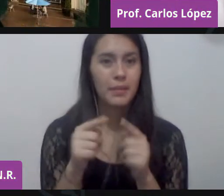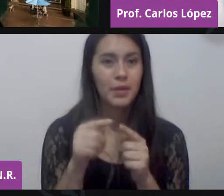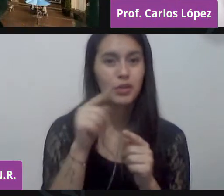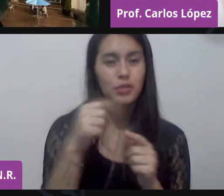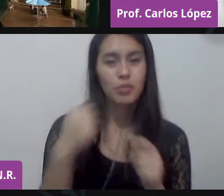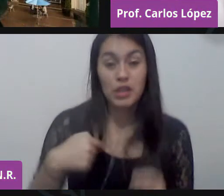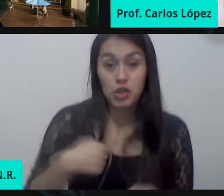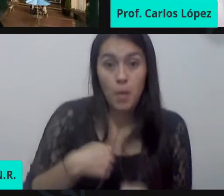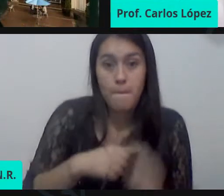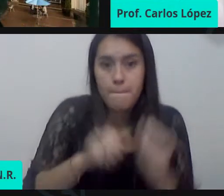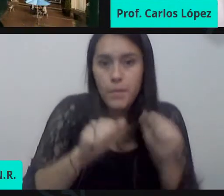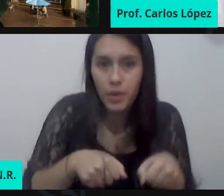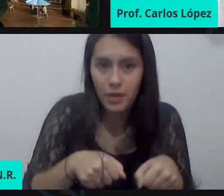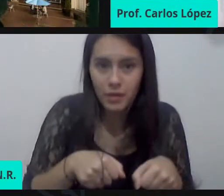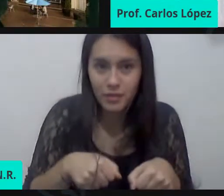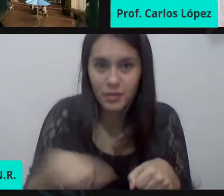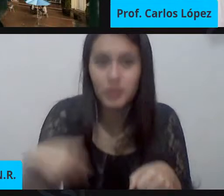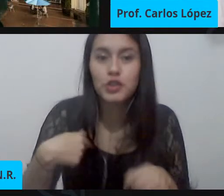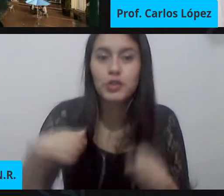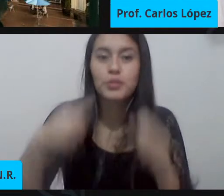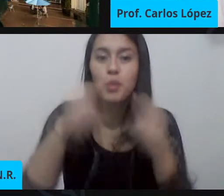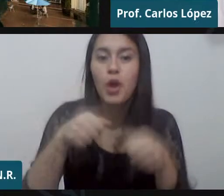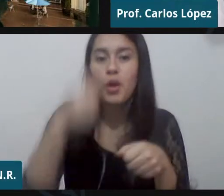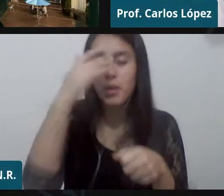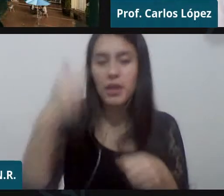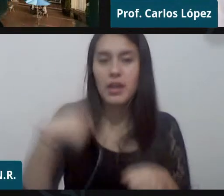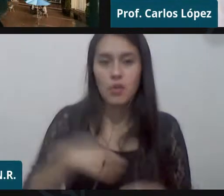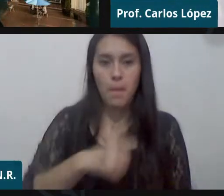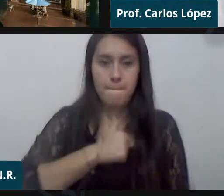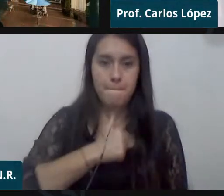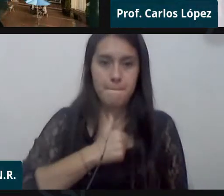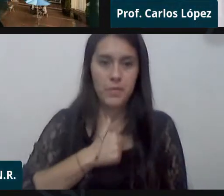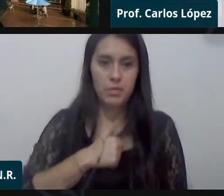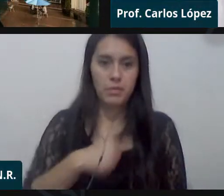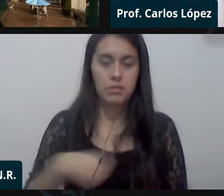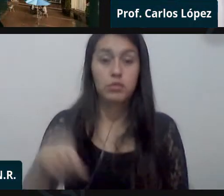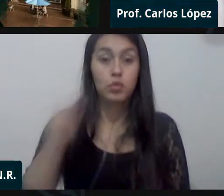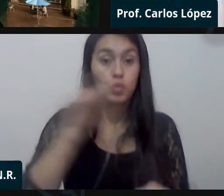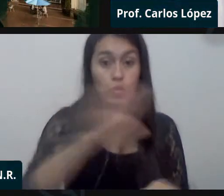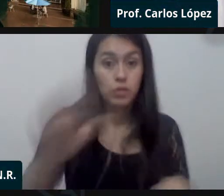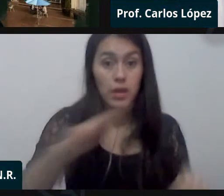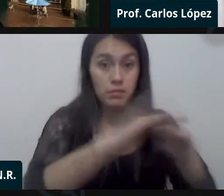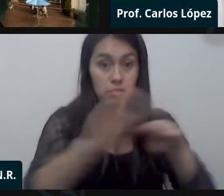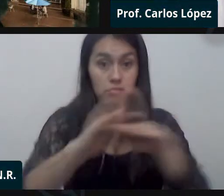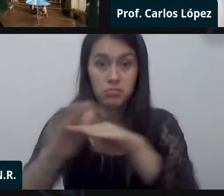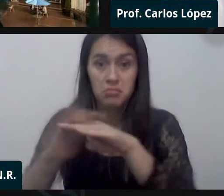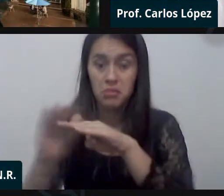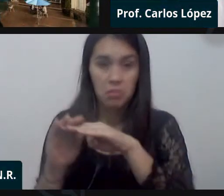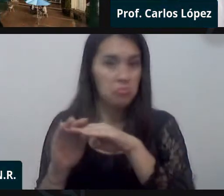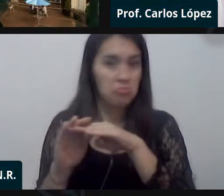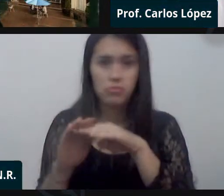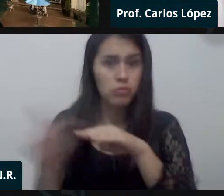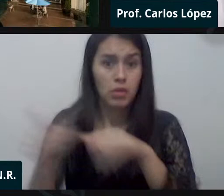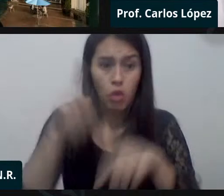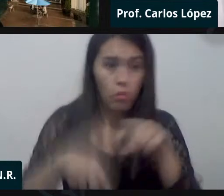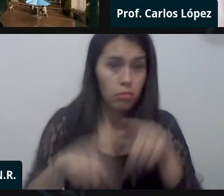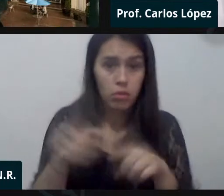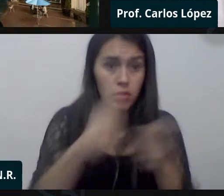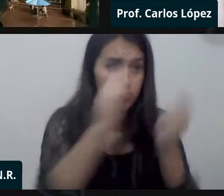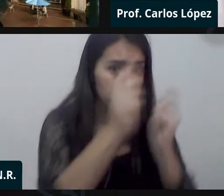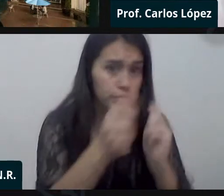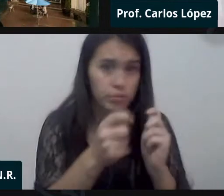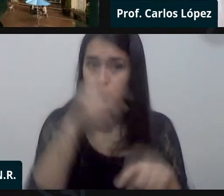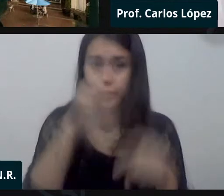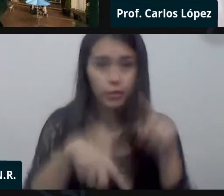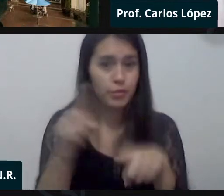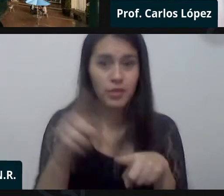tengo ese privilegio. Cuando ustedes entraron de invitados, no tenían estas opciones.